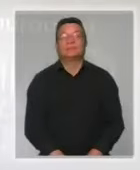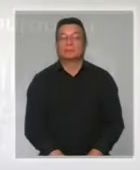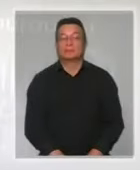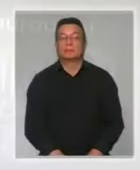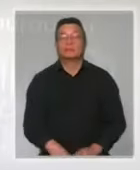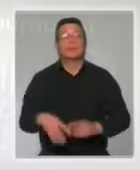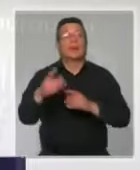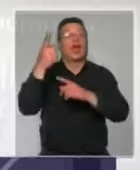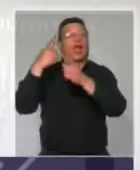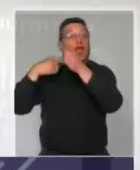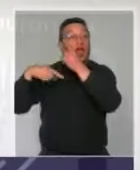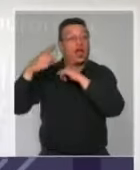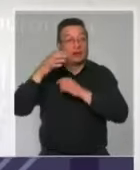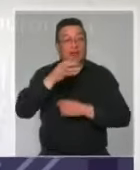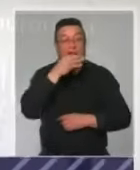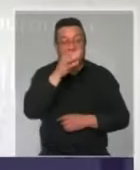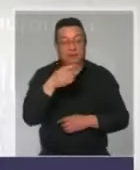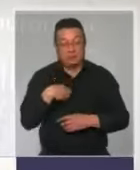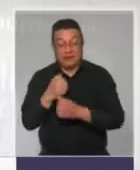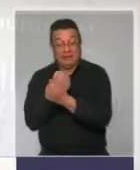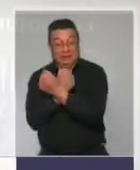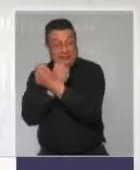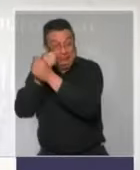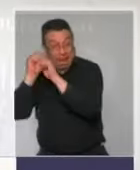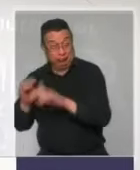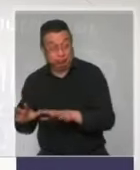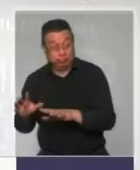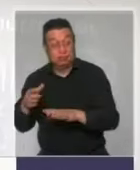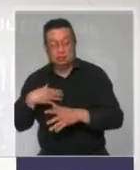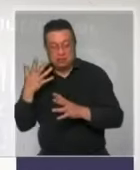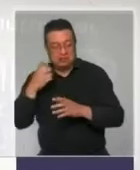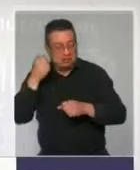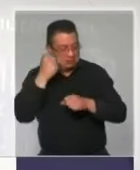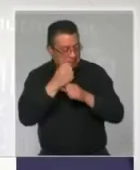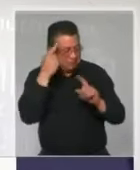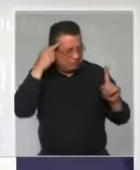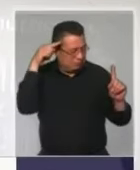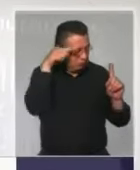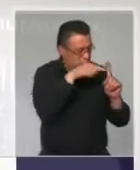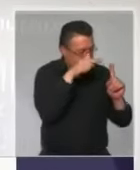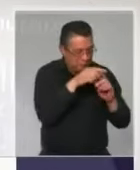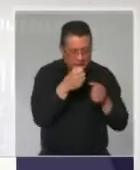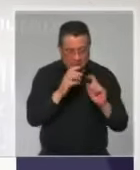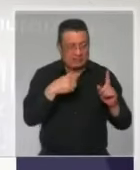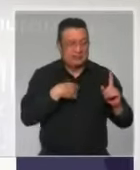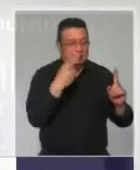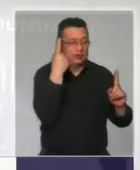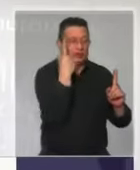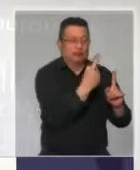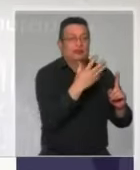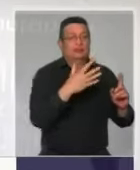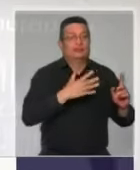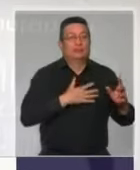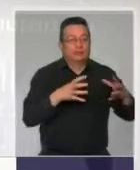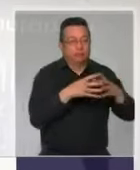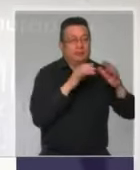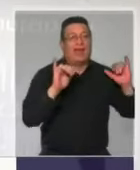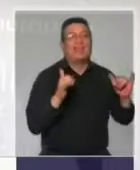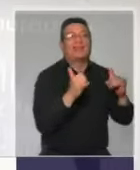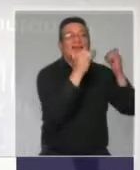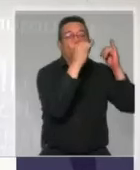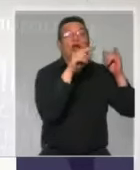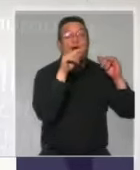La historia dice así: renunció a su trabajo para perseguir su sueño. Siempre Chris quiso, quiero decir, crear su propia agencia de entretención y ahora se